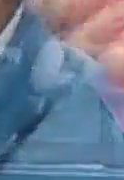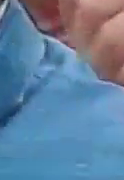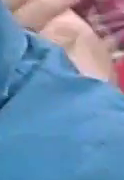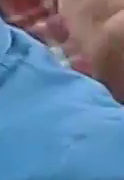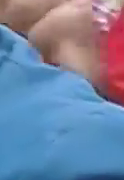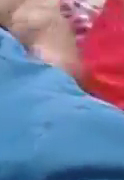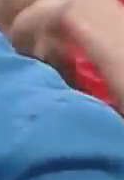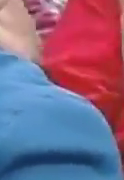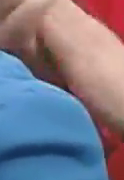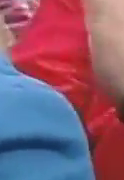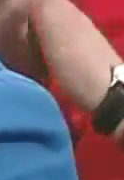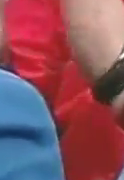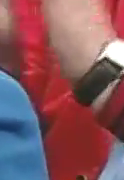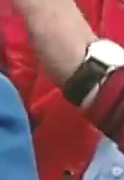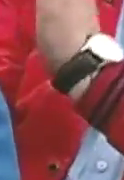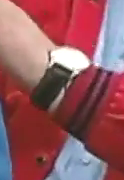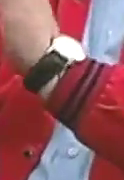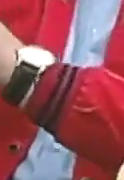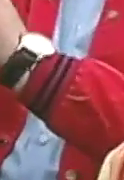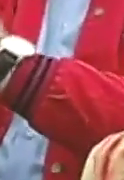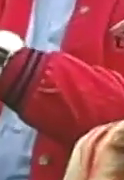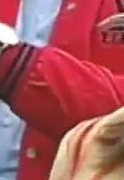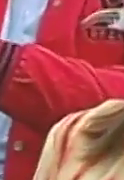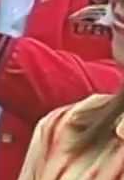Ana Enriqueta Terán.